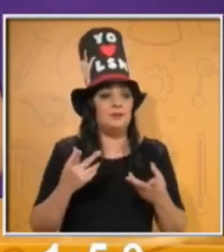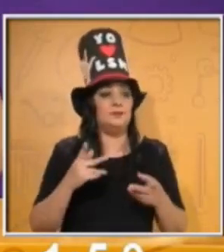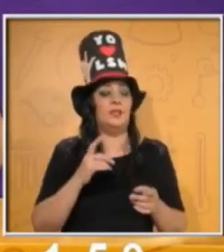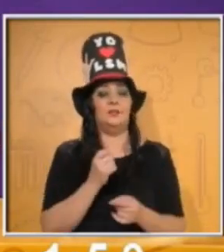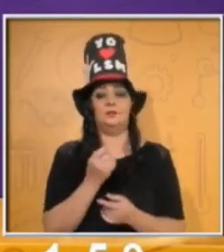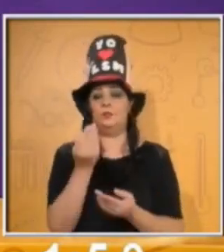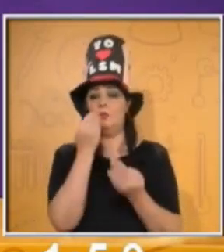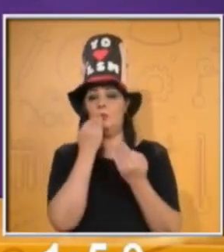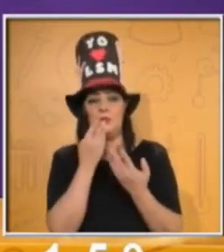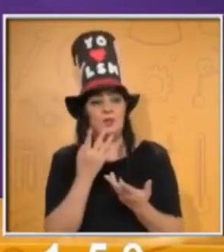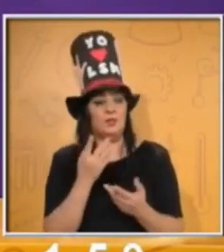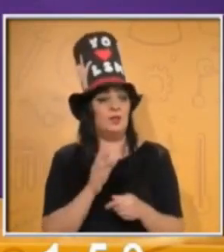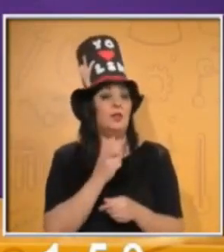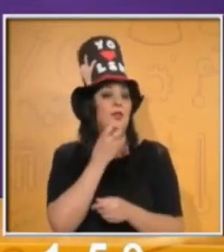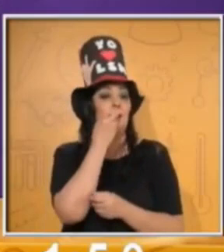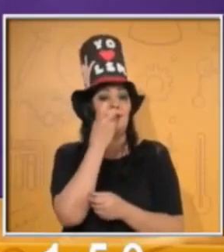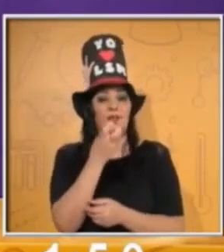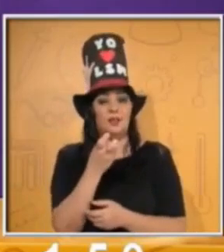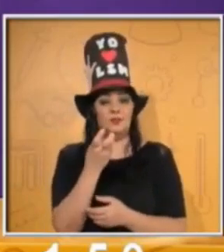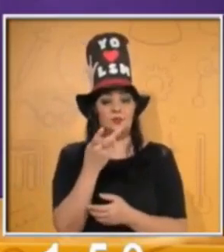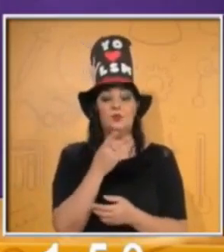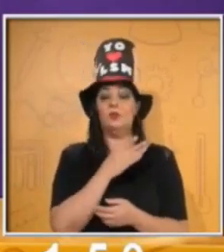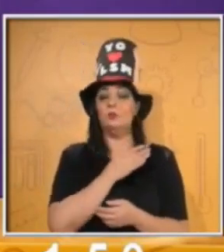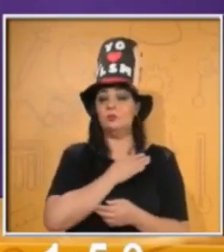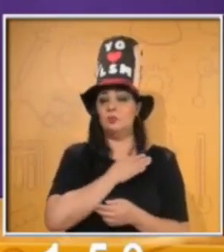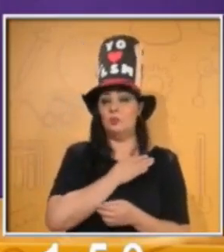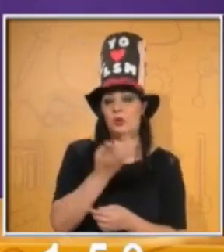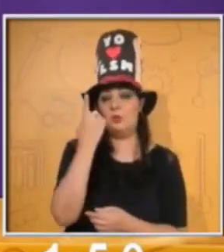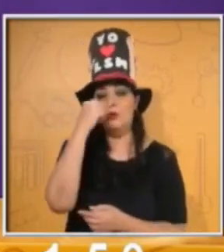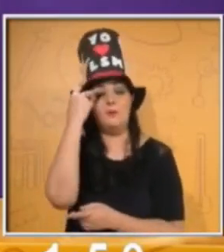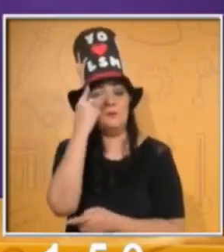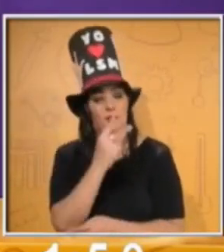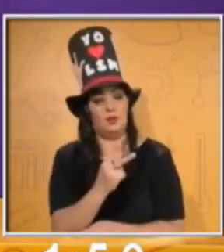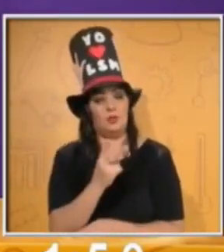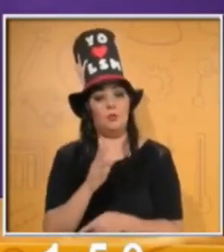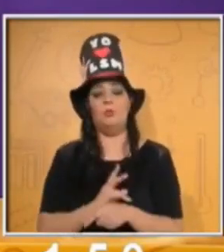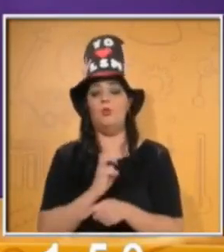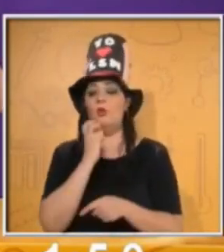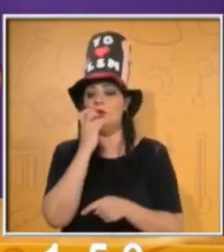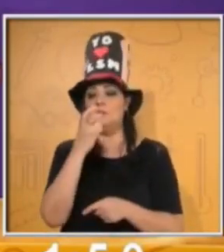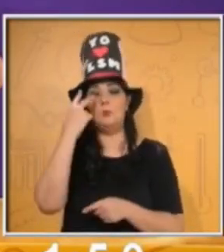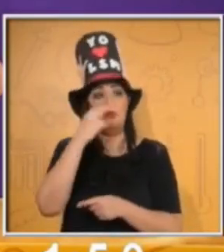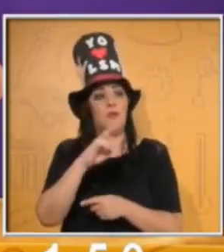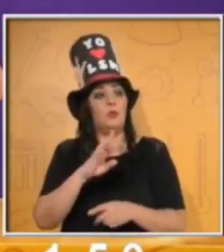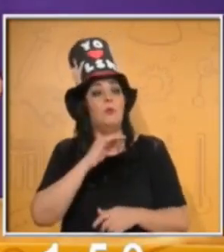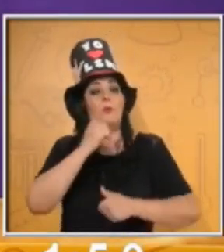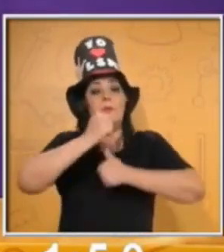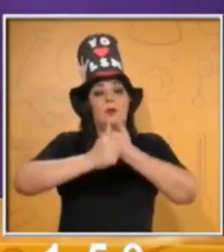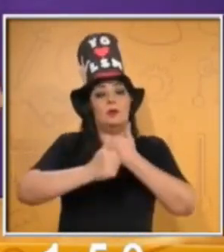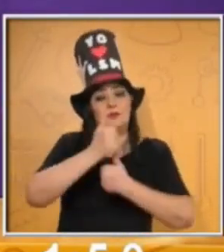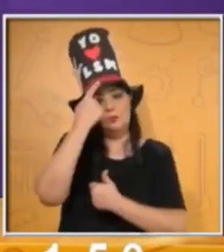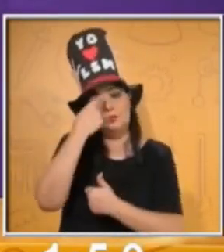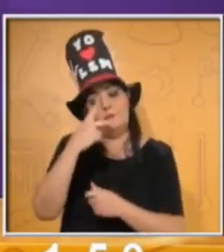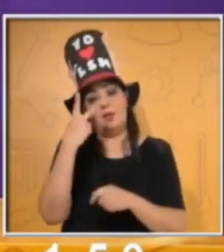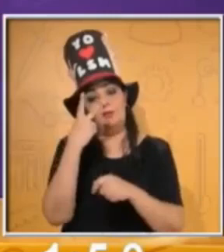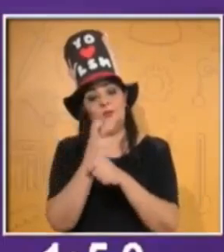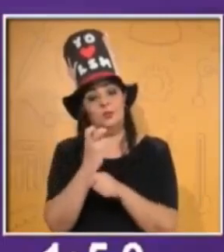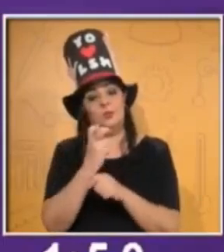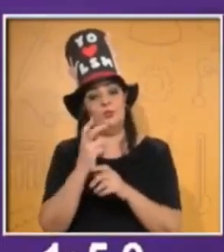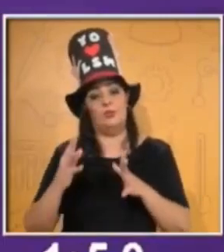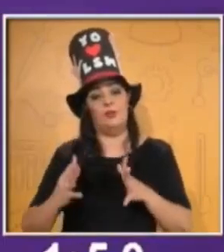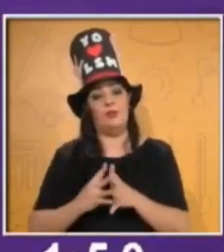para México porque ahí se ve una pequeña aportación de México durante la Segunda Guerra Mundial, pero de manera neutra, de